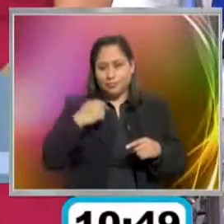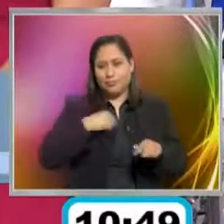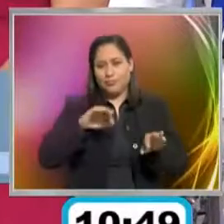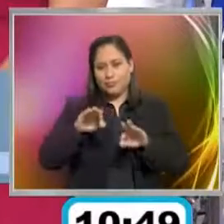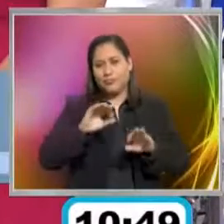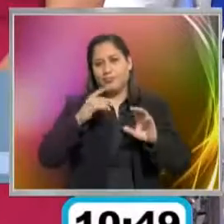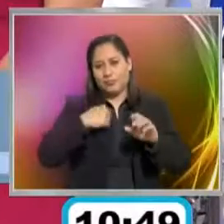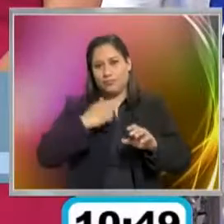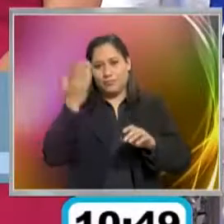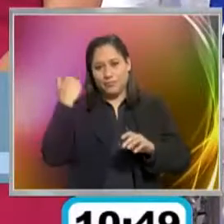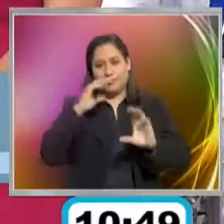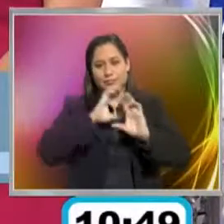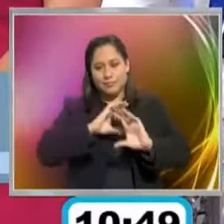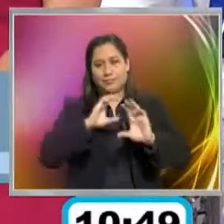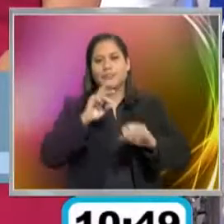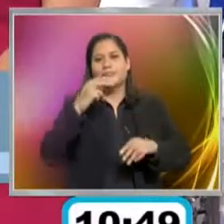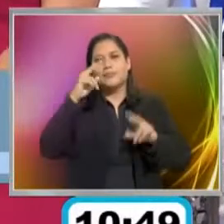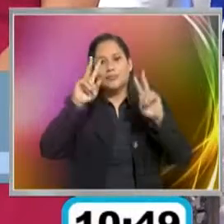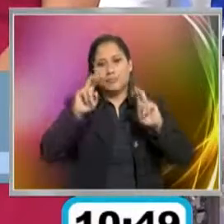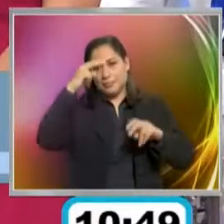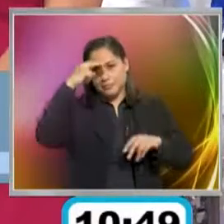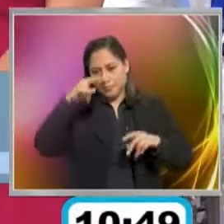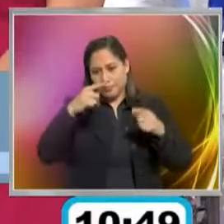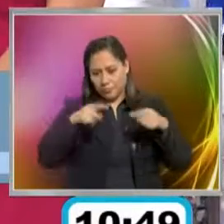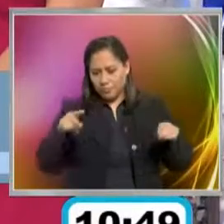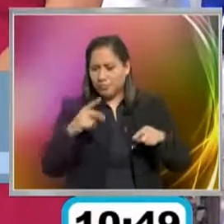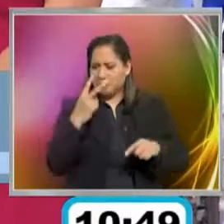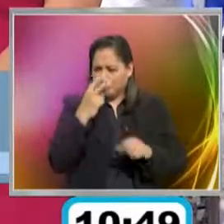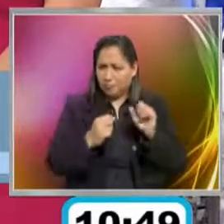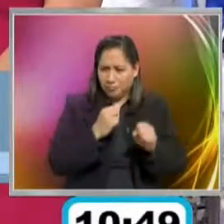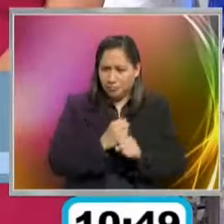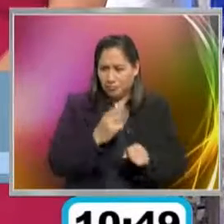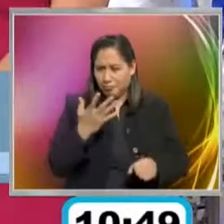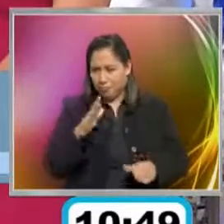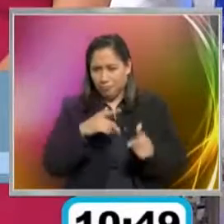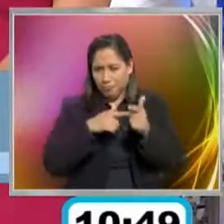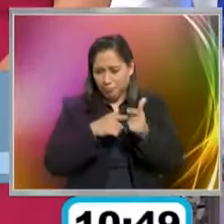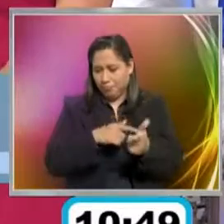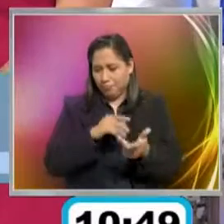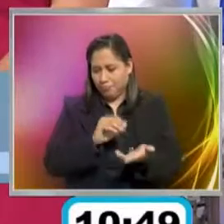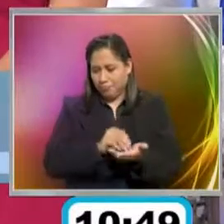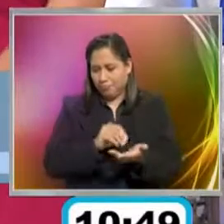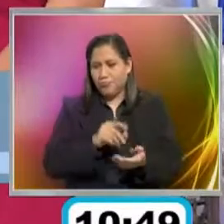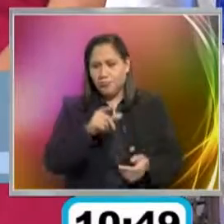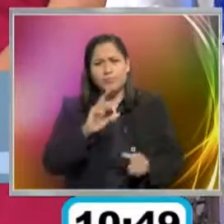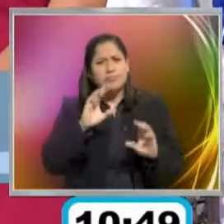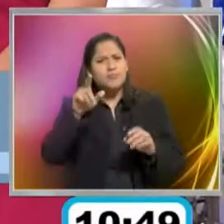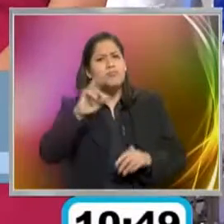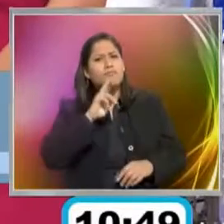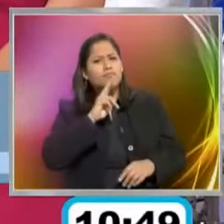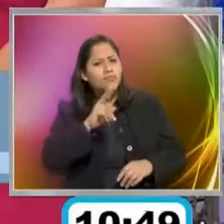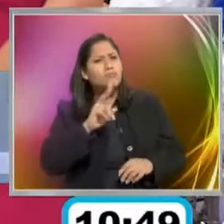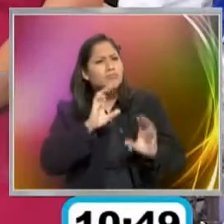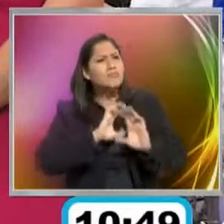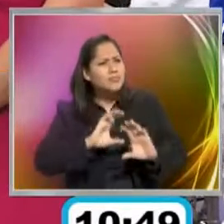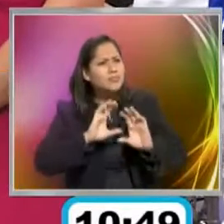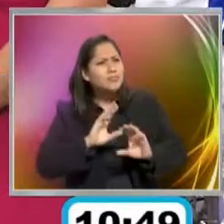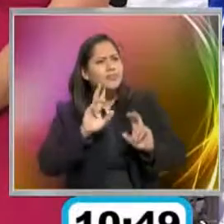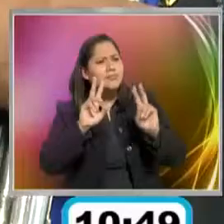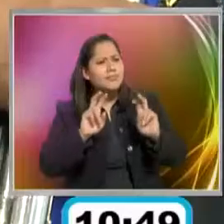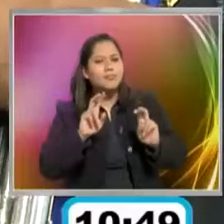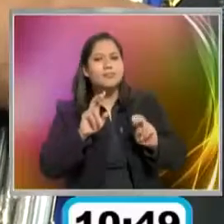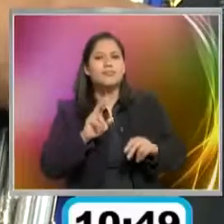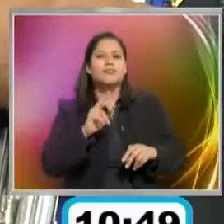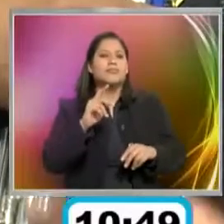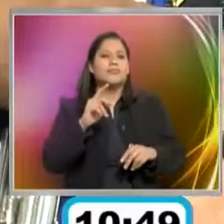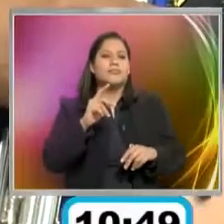yo cantaba. Yo tengo cantando regional mexicano 2 años más o menos. Entonces, ya ¿Qué de aquí cantabas para ahí en acá. La Voz? Yo me fui cantando